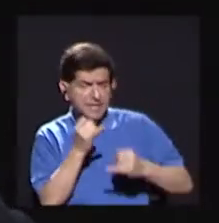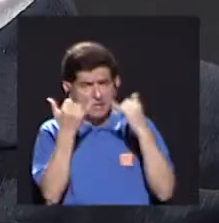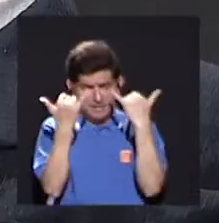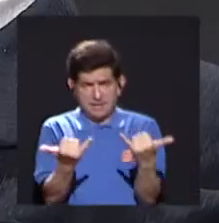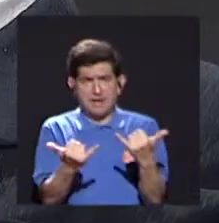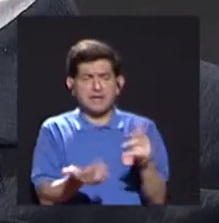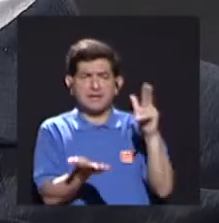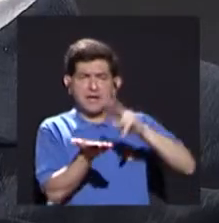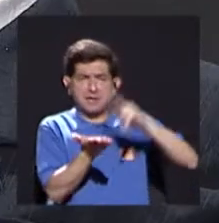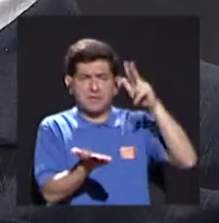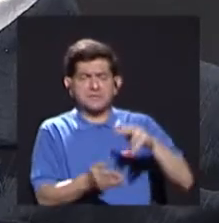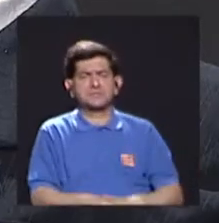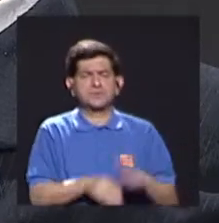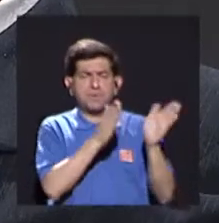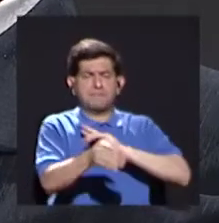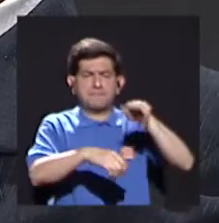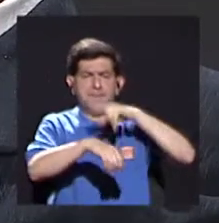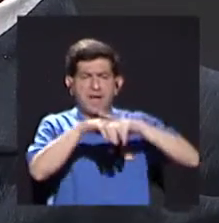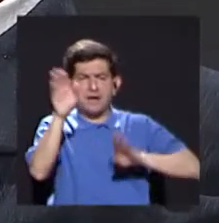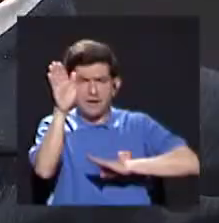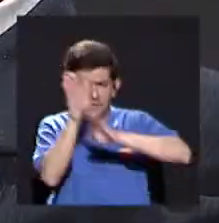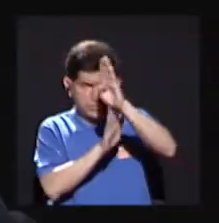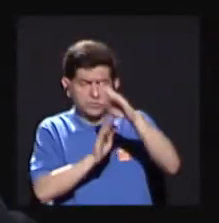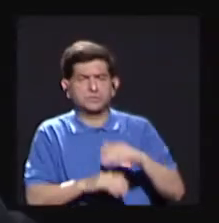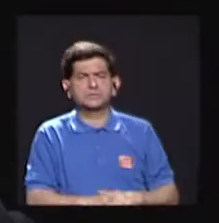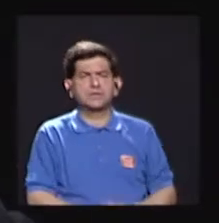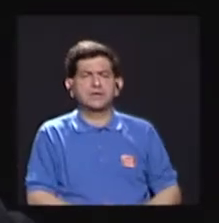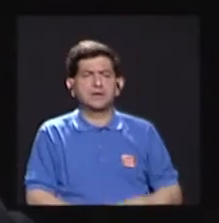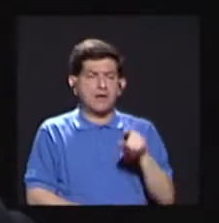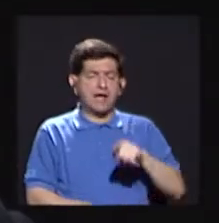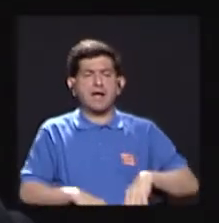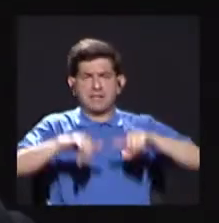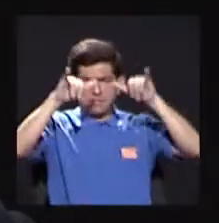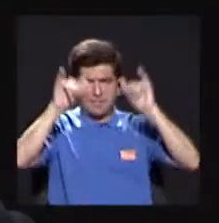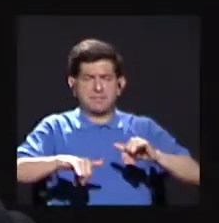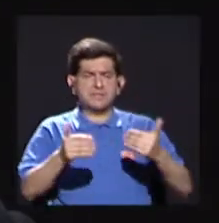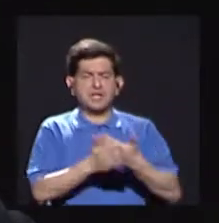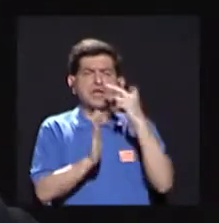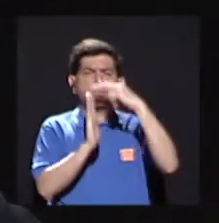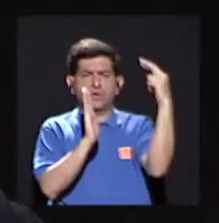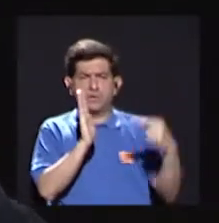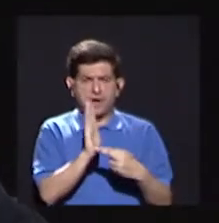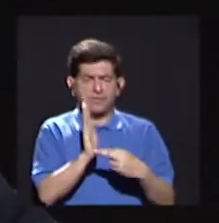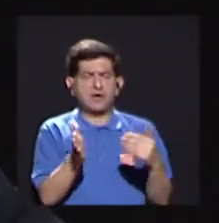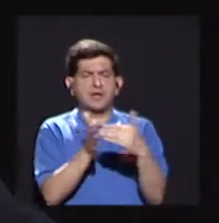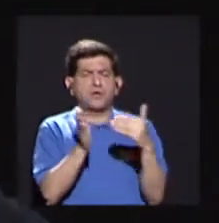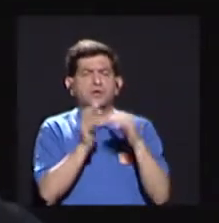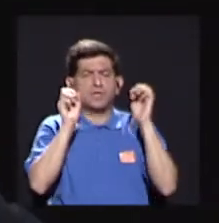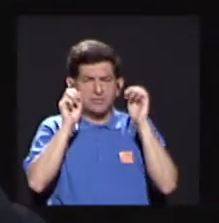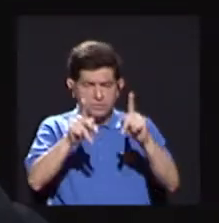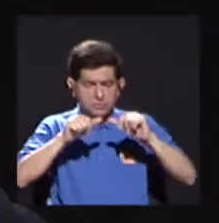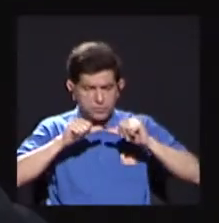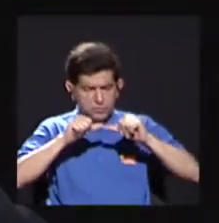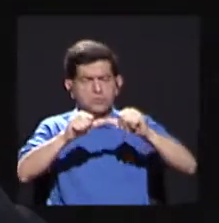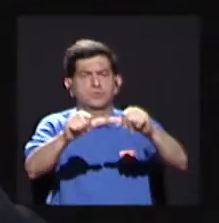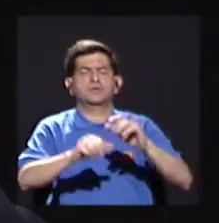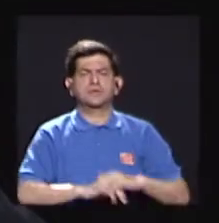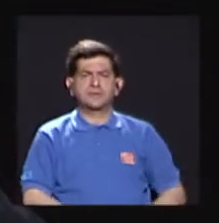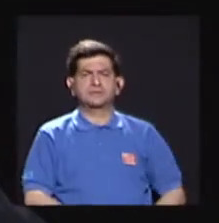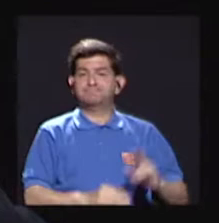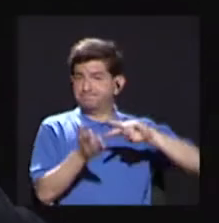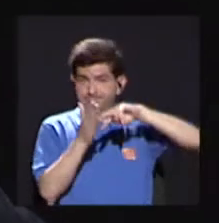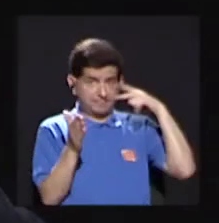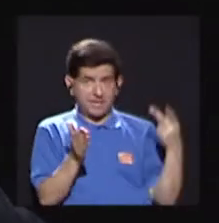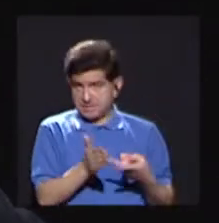aprobación del plan nacional de desarrollo del establecimiento de nuevas reglas que nos van a permitir caminar es